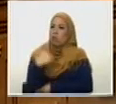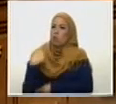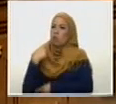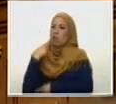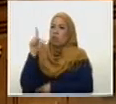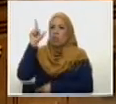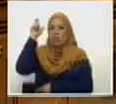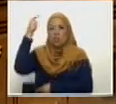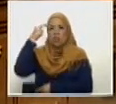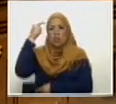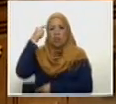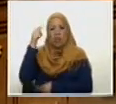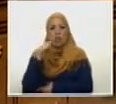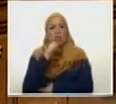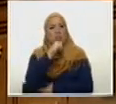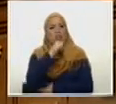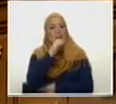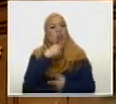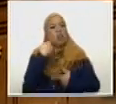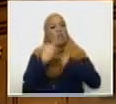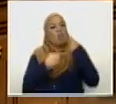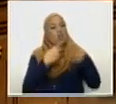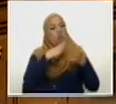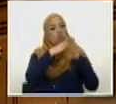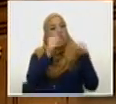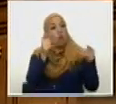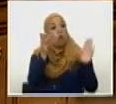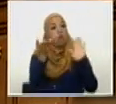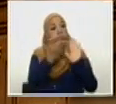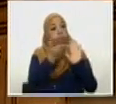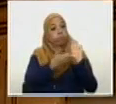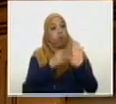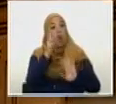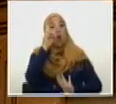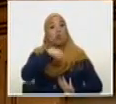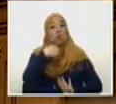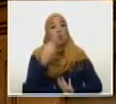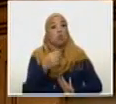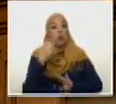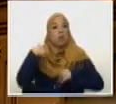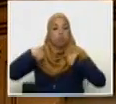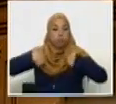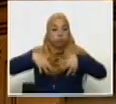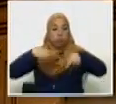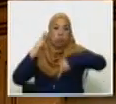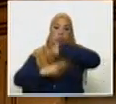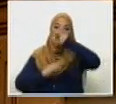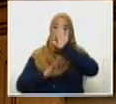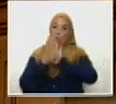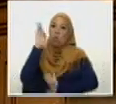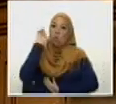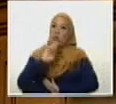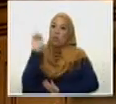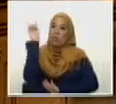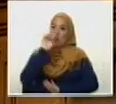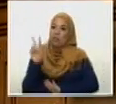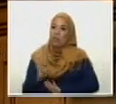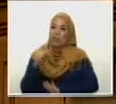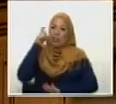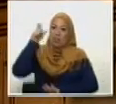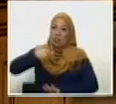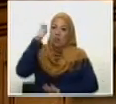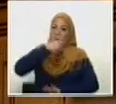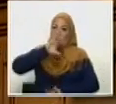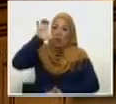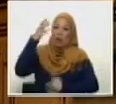sepa el imperio, podrán aplicar todas las sanciones, pero jamás detendrán la marcha de la revolución bolivariana y de este pueblo